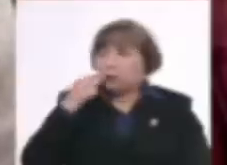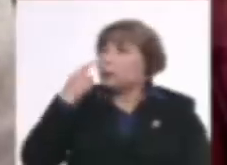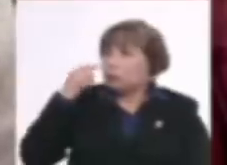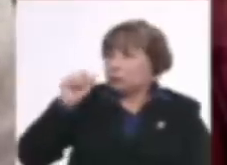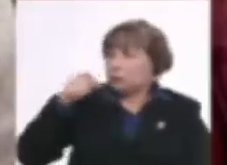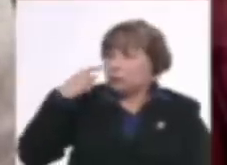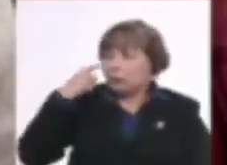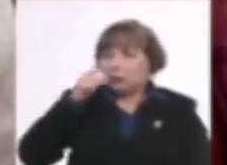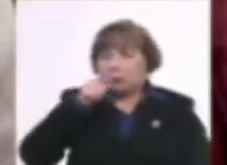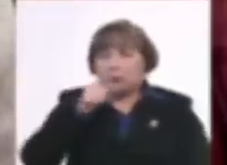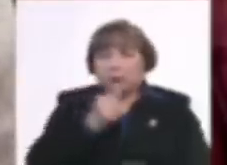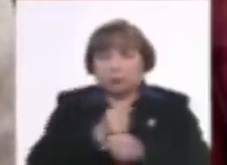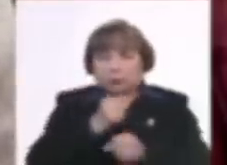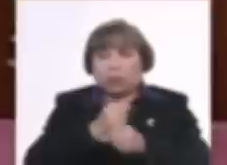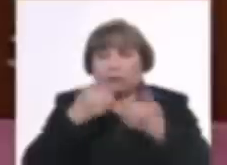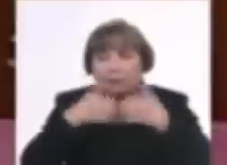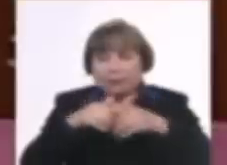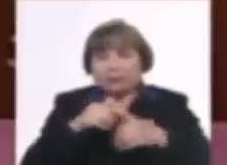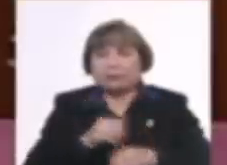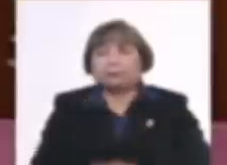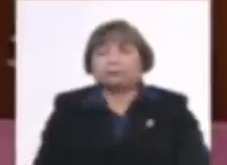Sí.